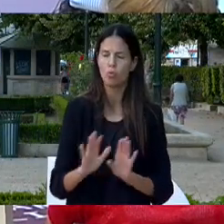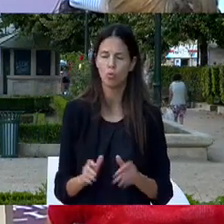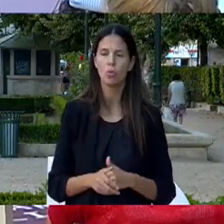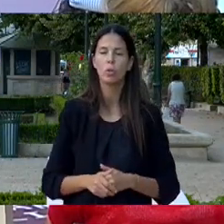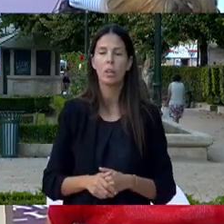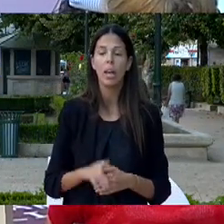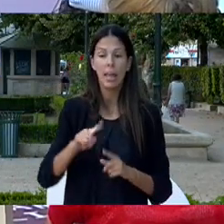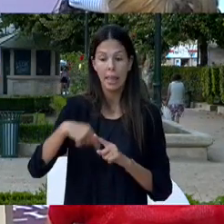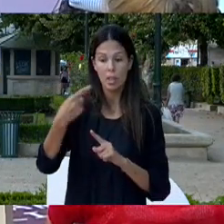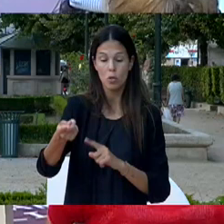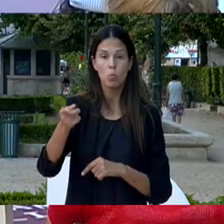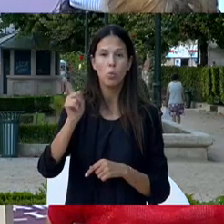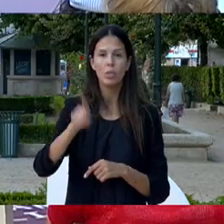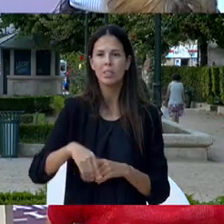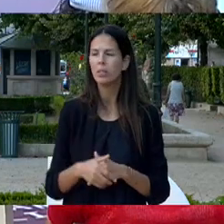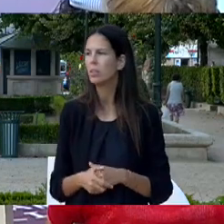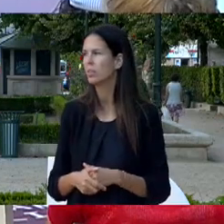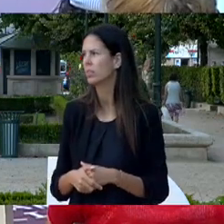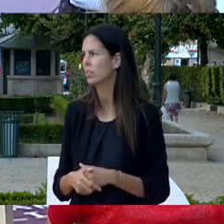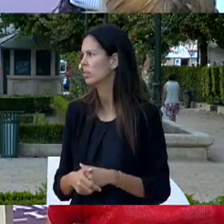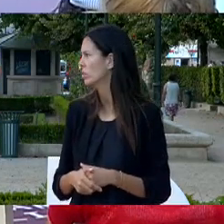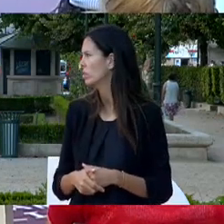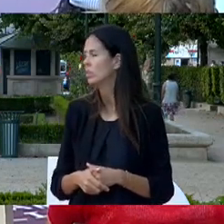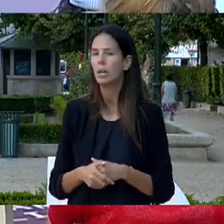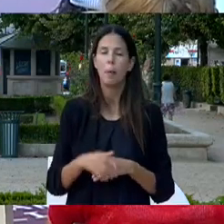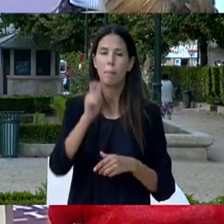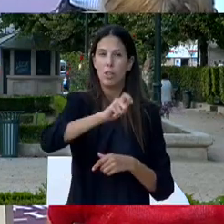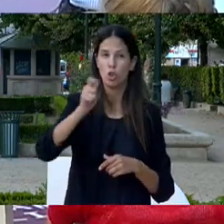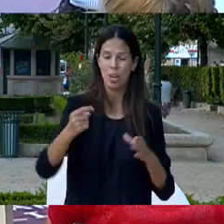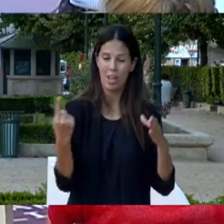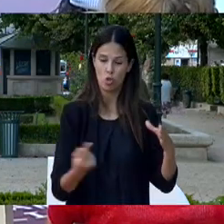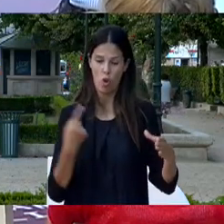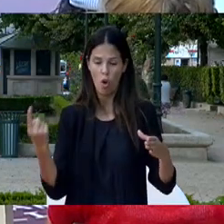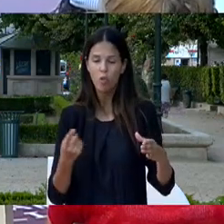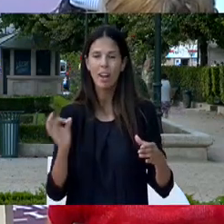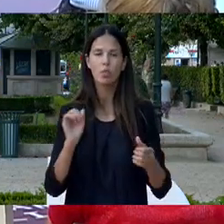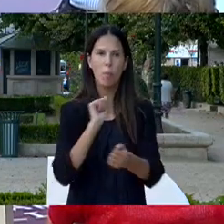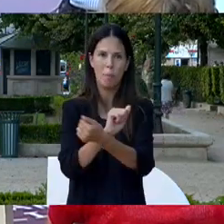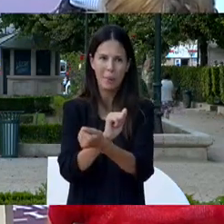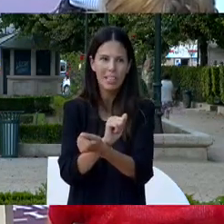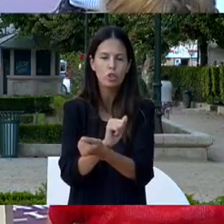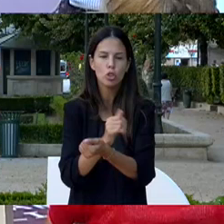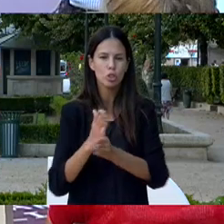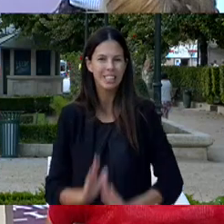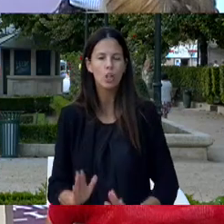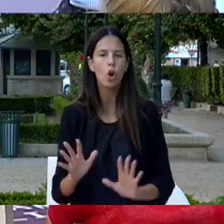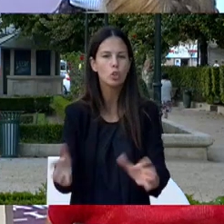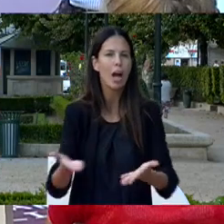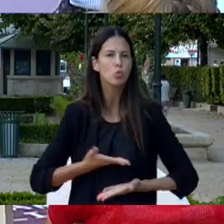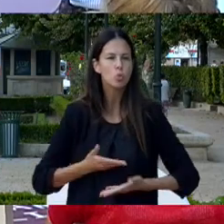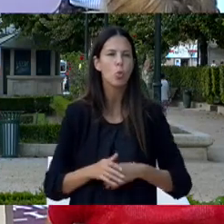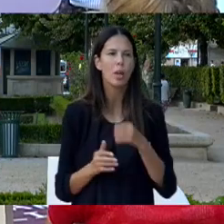despois tamén... Ela axudaba aos presos, ela, vamos a ver, ela o que monta é